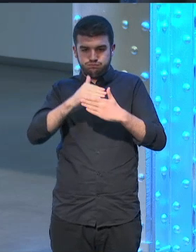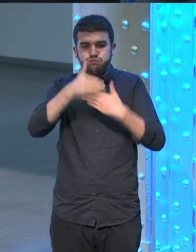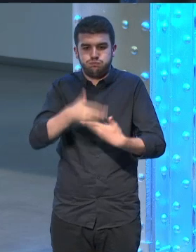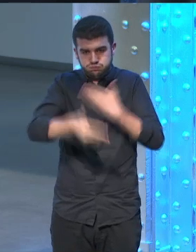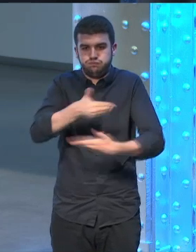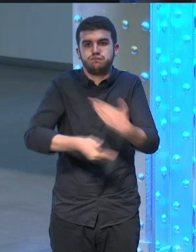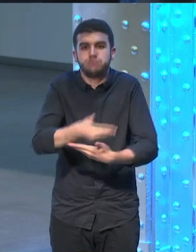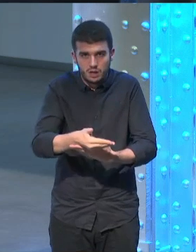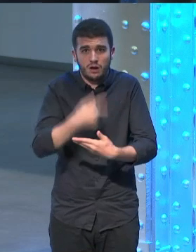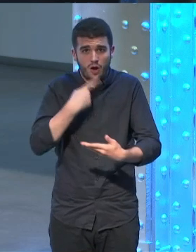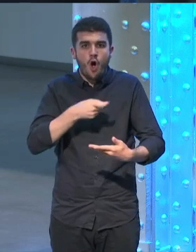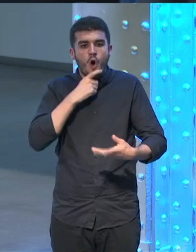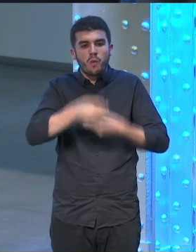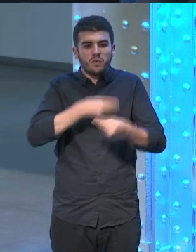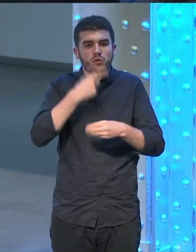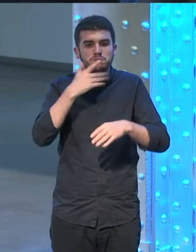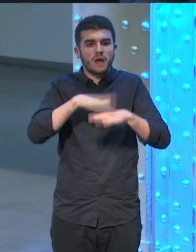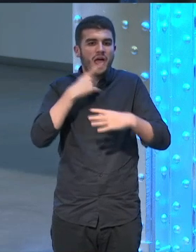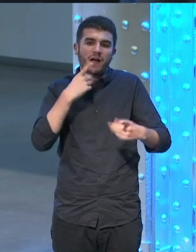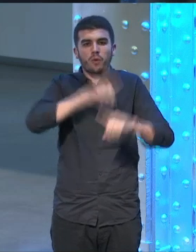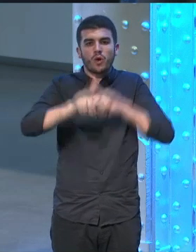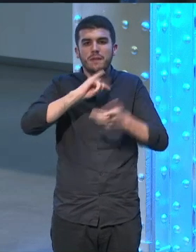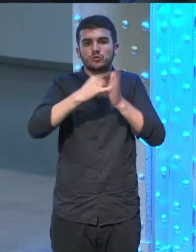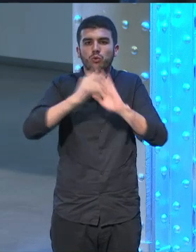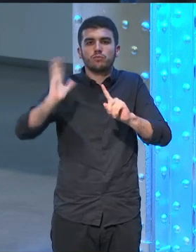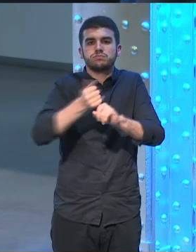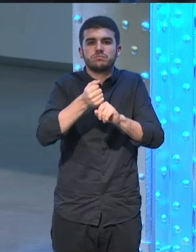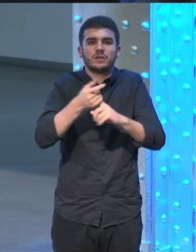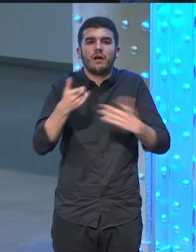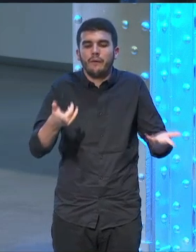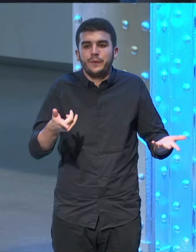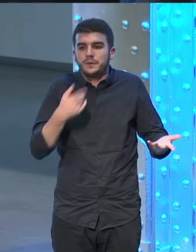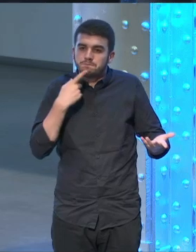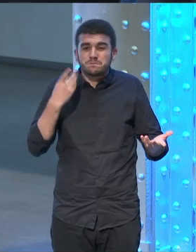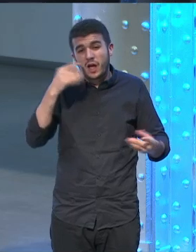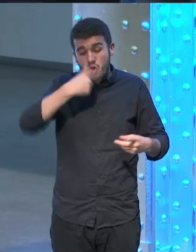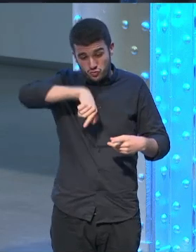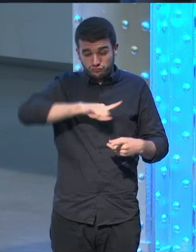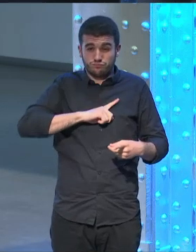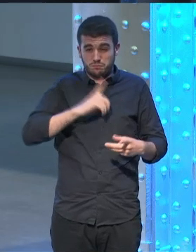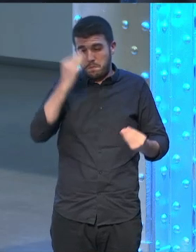¿no? Para ver cómo podemos lidiar y atajar estas situaciones. Y